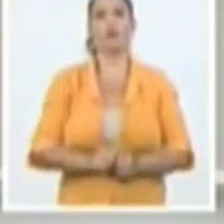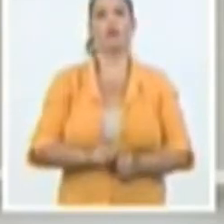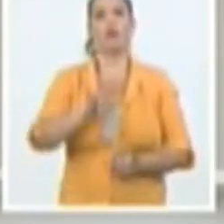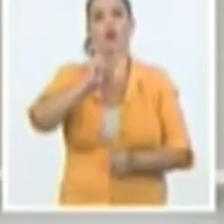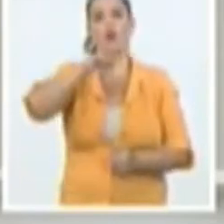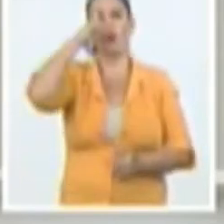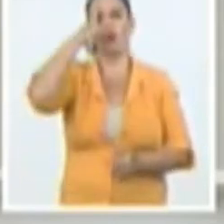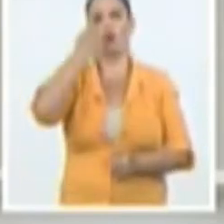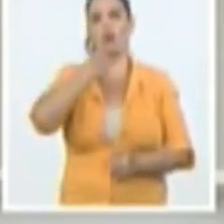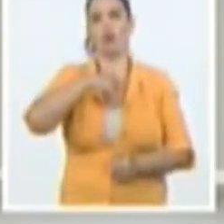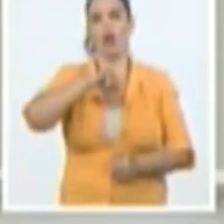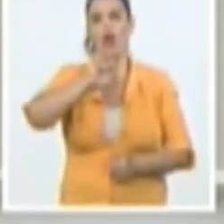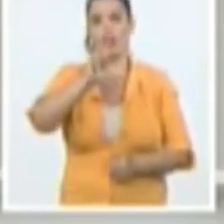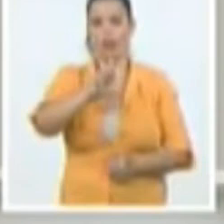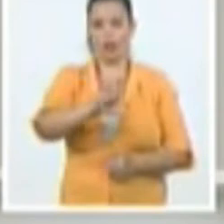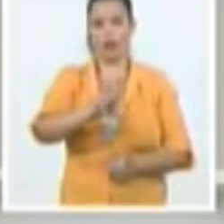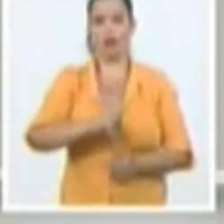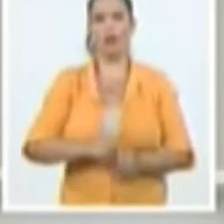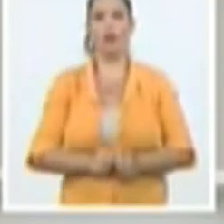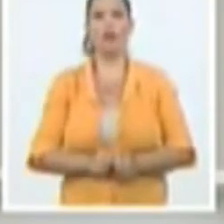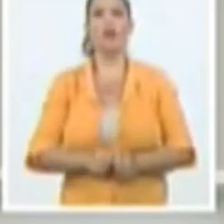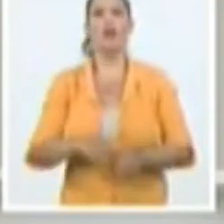organización al menos